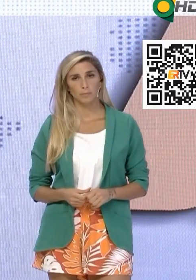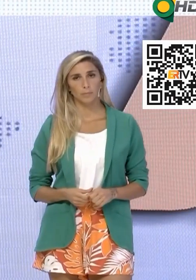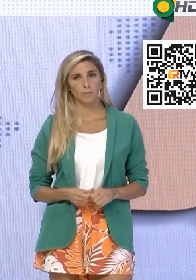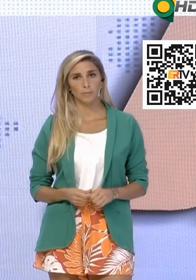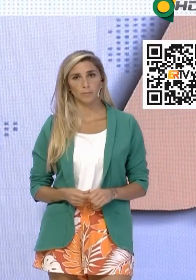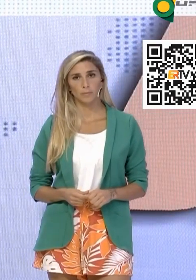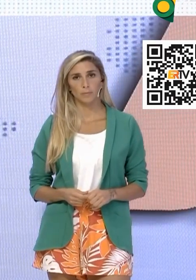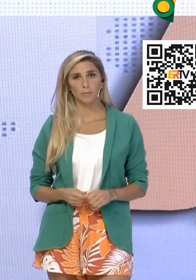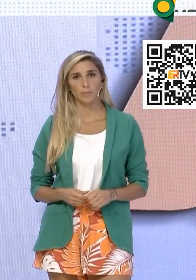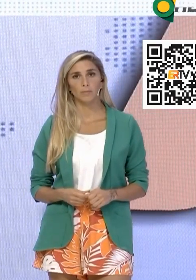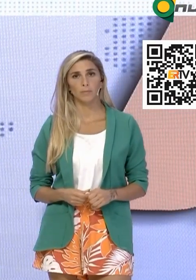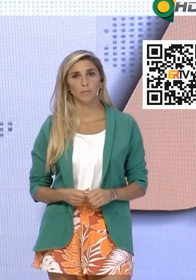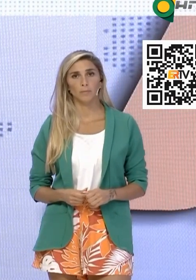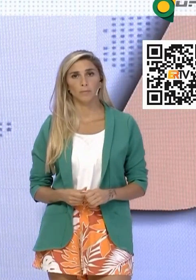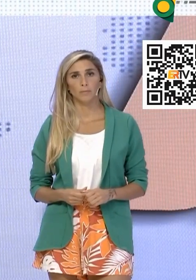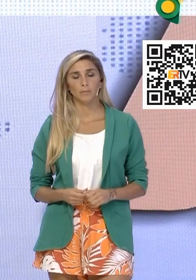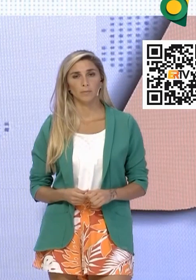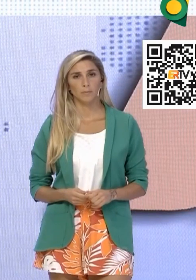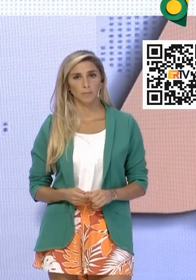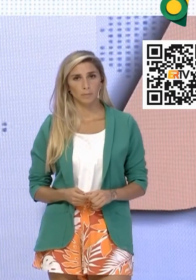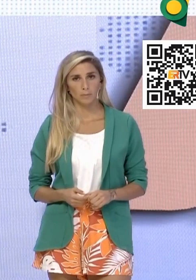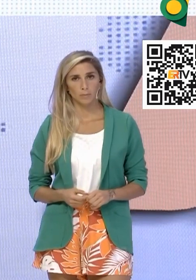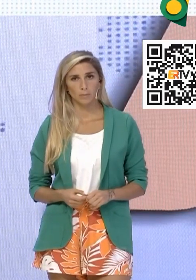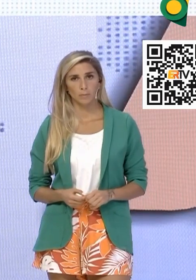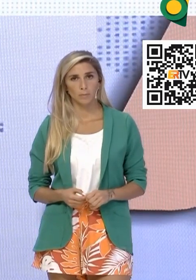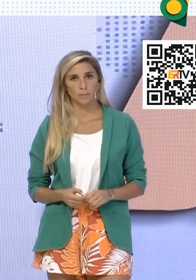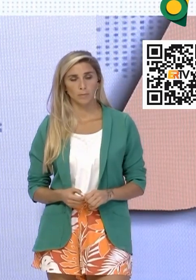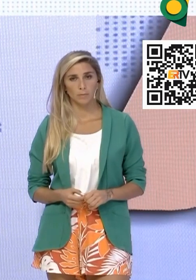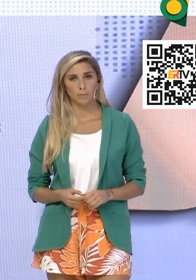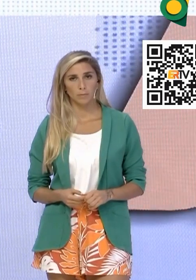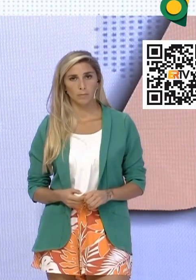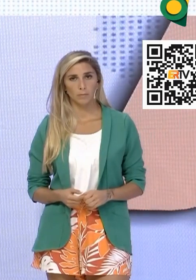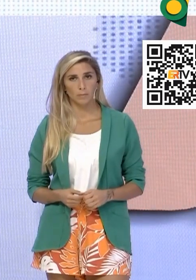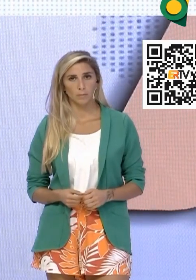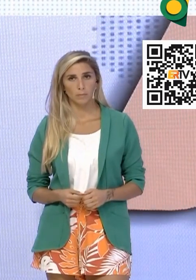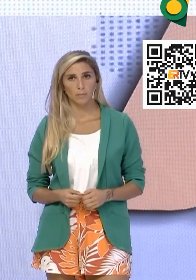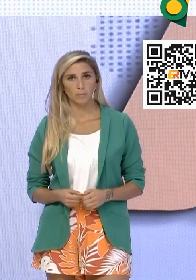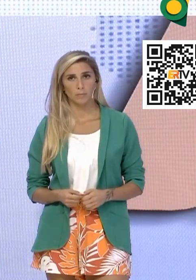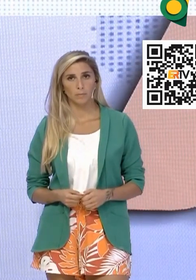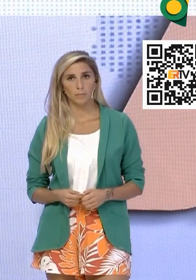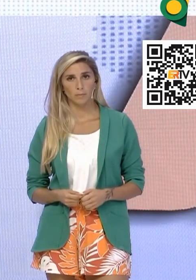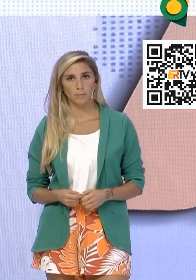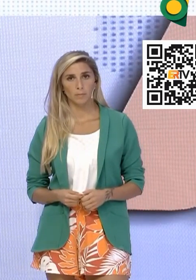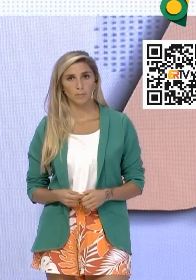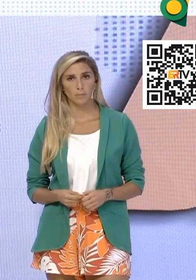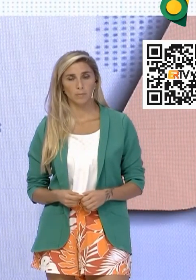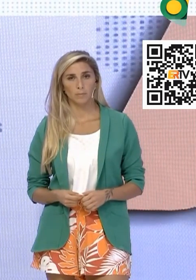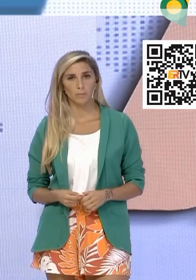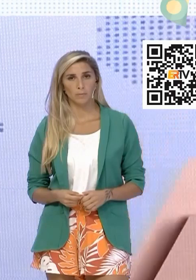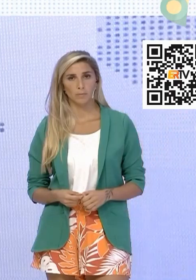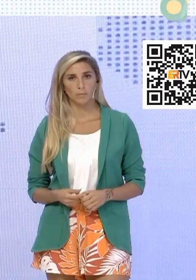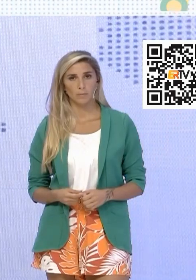más práctico que yo traigo es, yo no puedo reprochar que un ladrón entró a mi casa, me